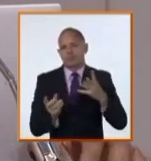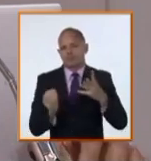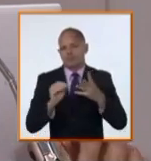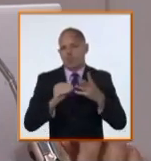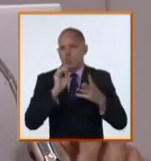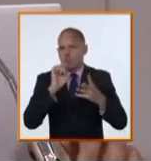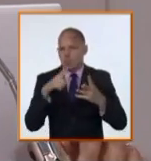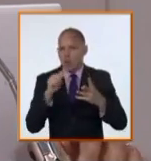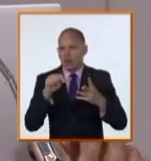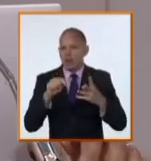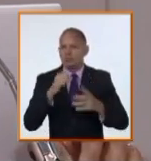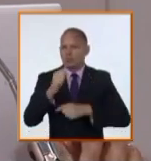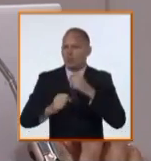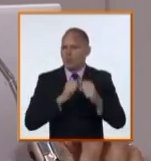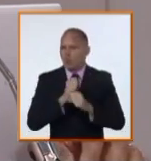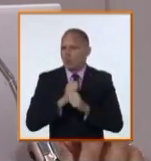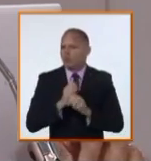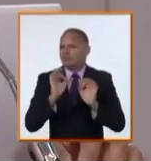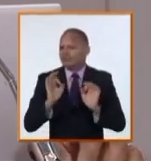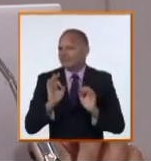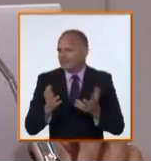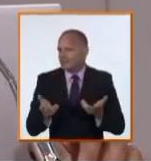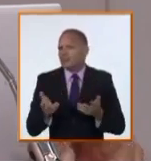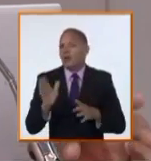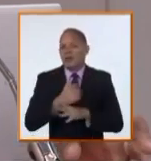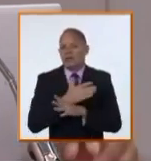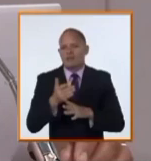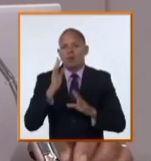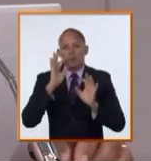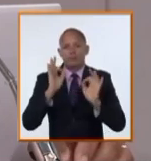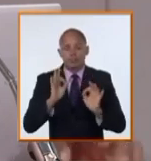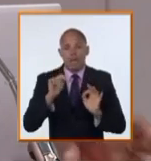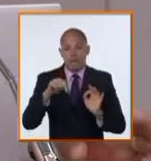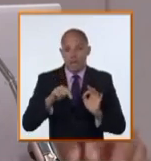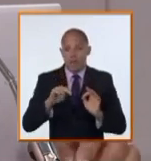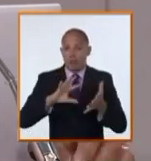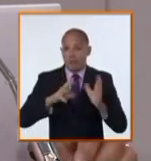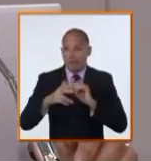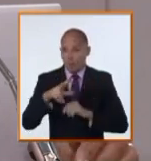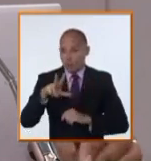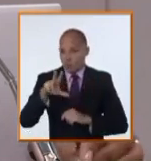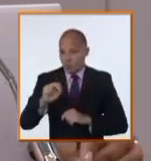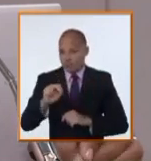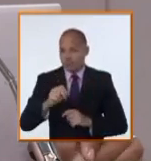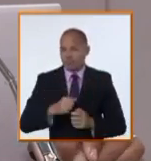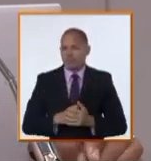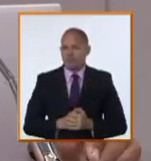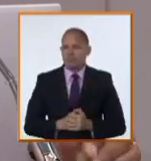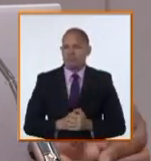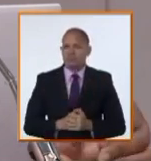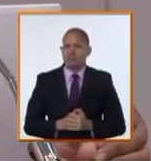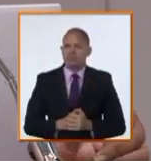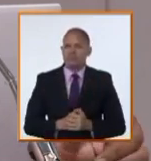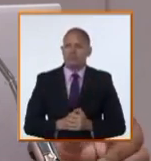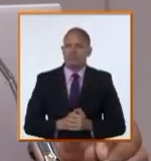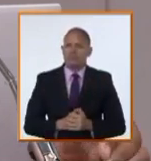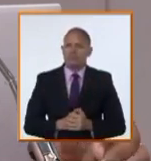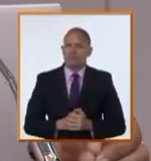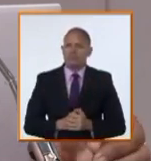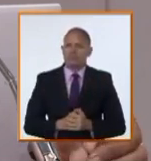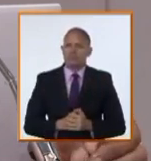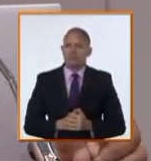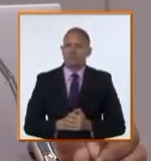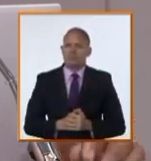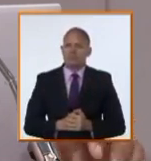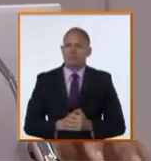turísticos inteligentes que es una nueva tendencia en la gestión de los destinos turísticos para nadie es un secreto